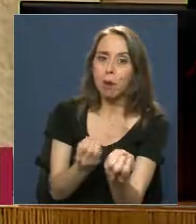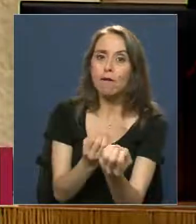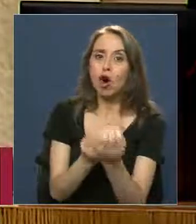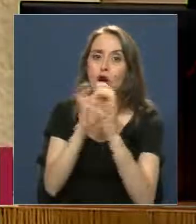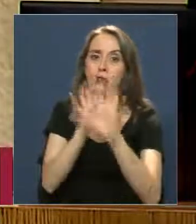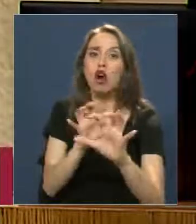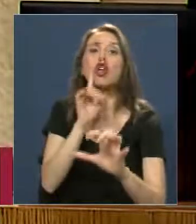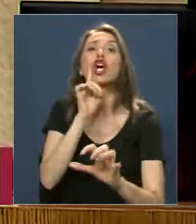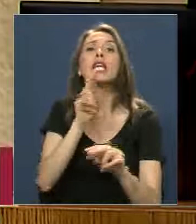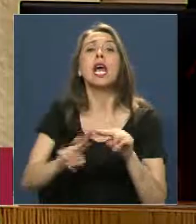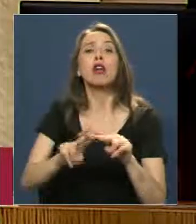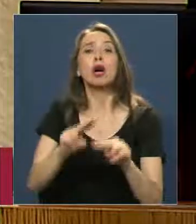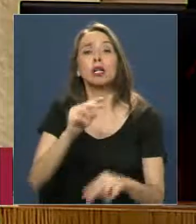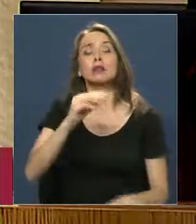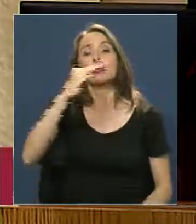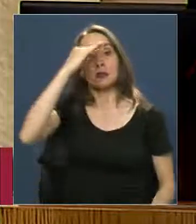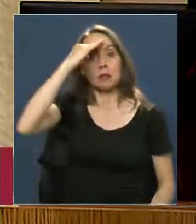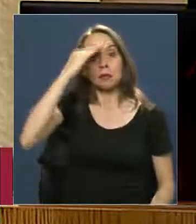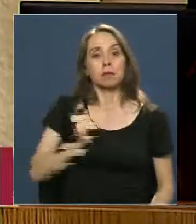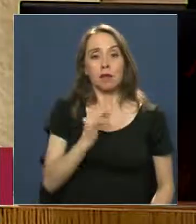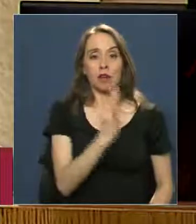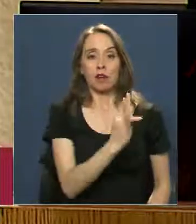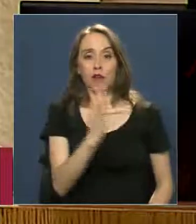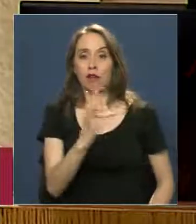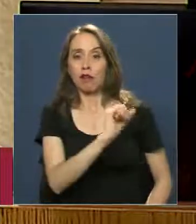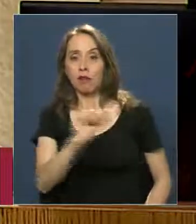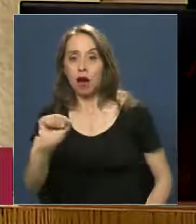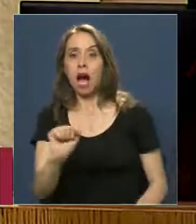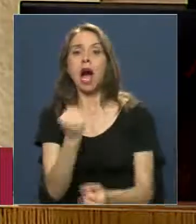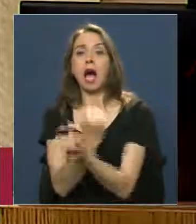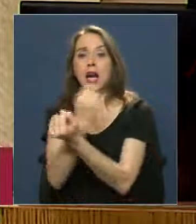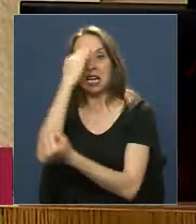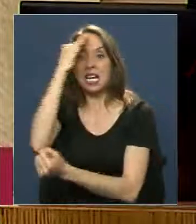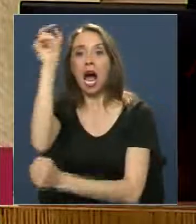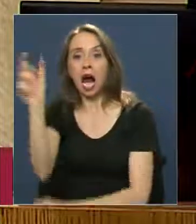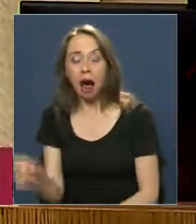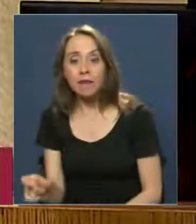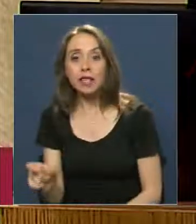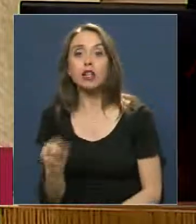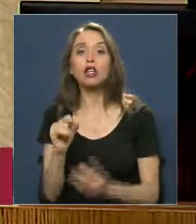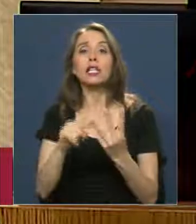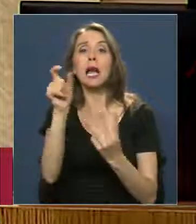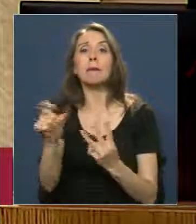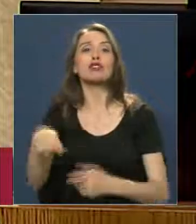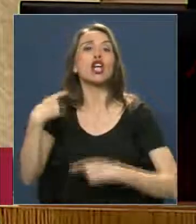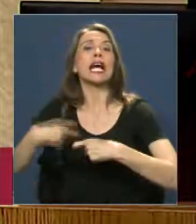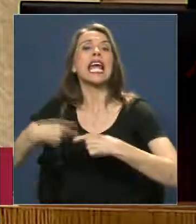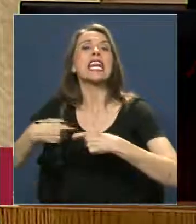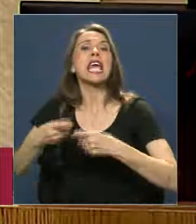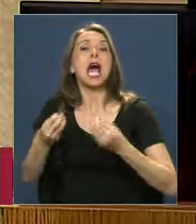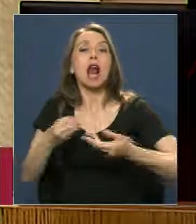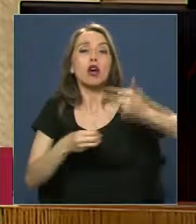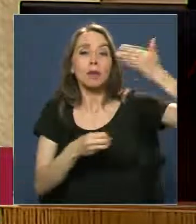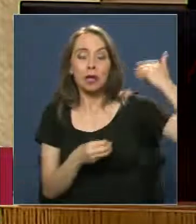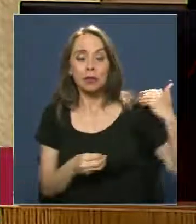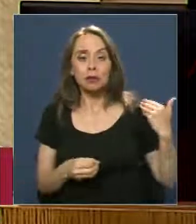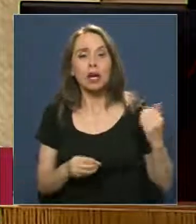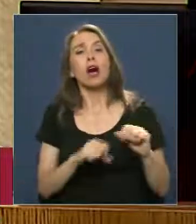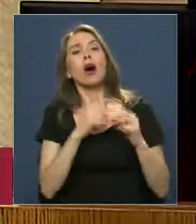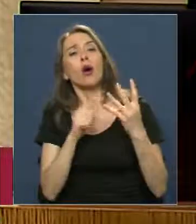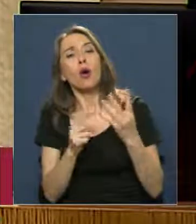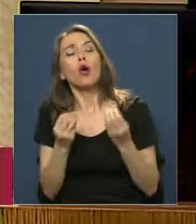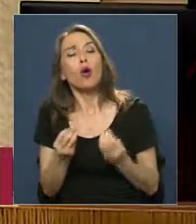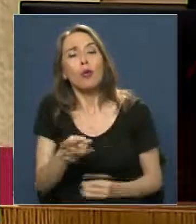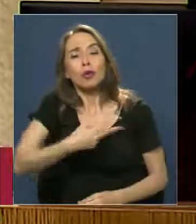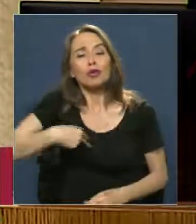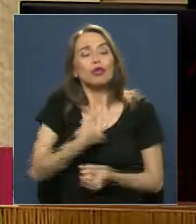Armadas, de Carabinero, de los negacionistas. Y por otro lado, ¿cómo no somos capaces de